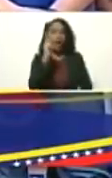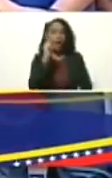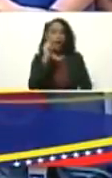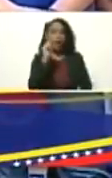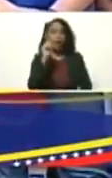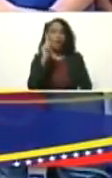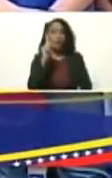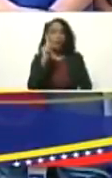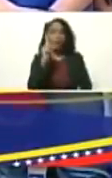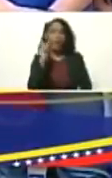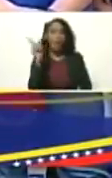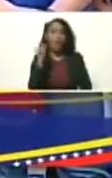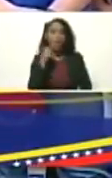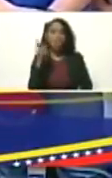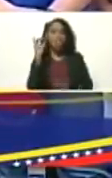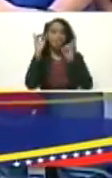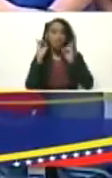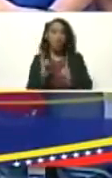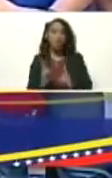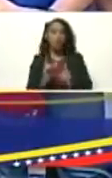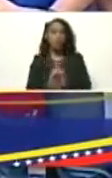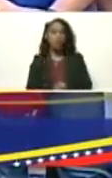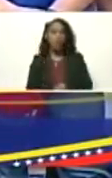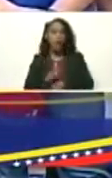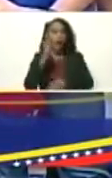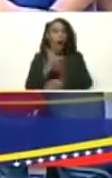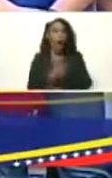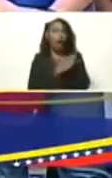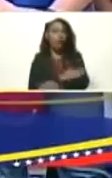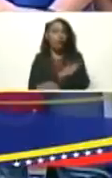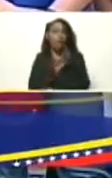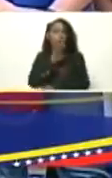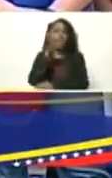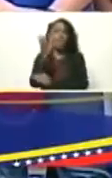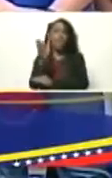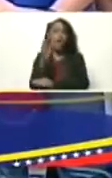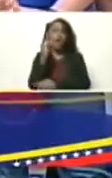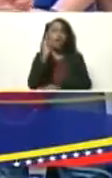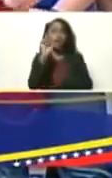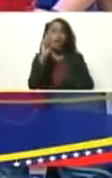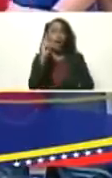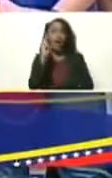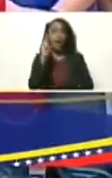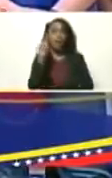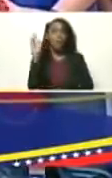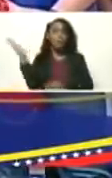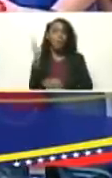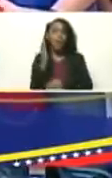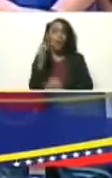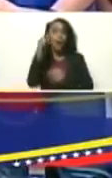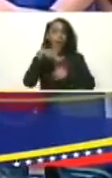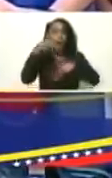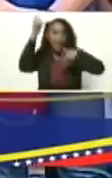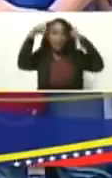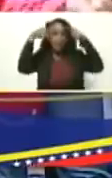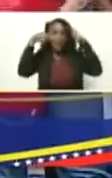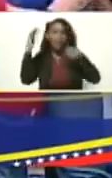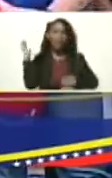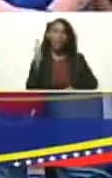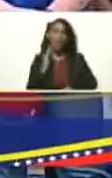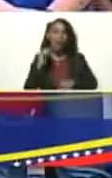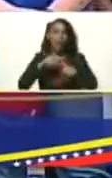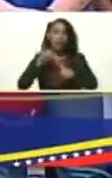Pero decidieron, antes de ir a Irak, venir por Chávez, venir